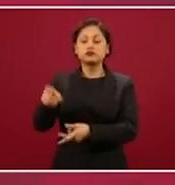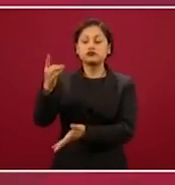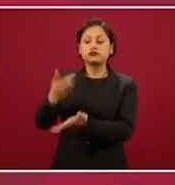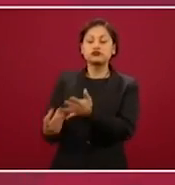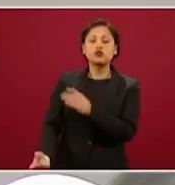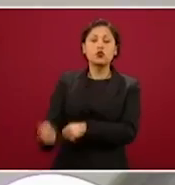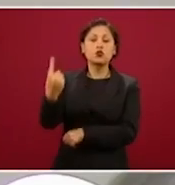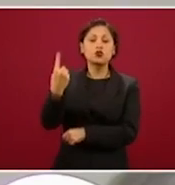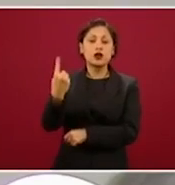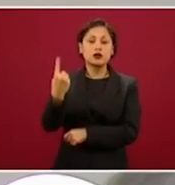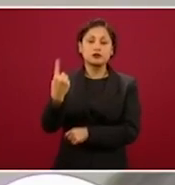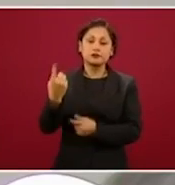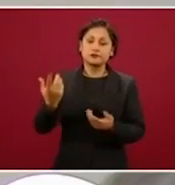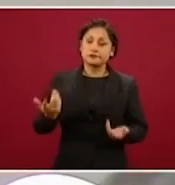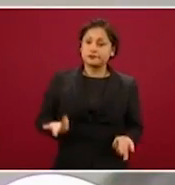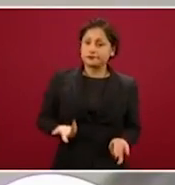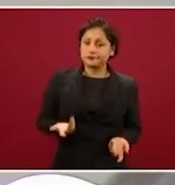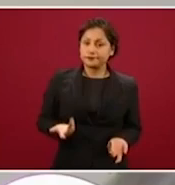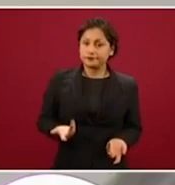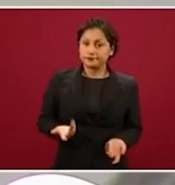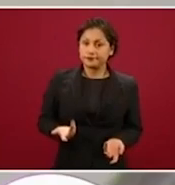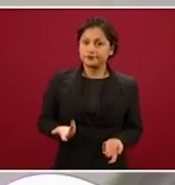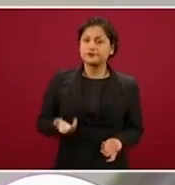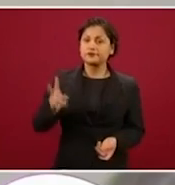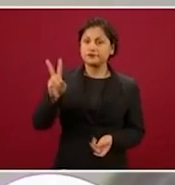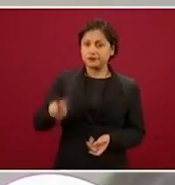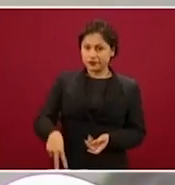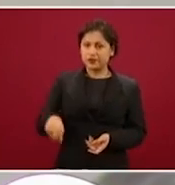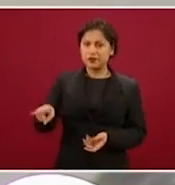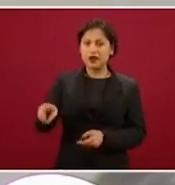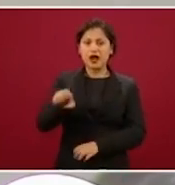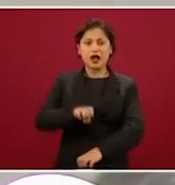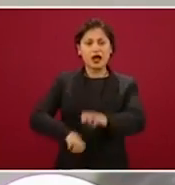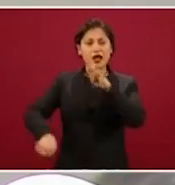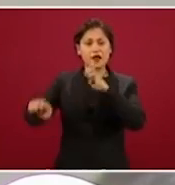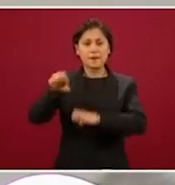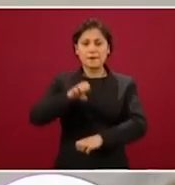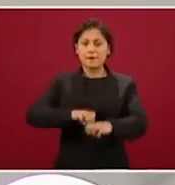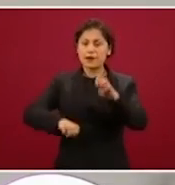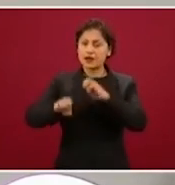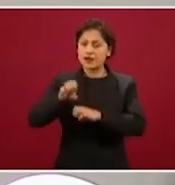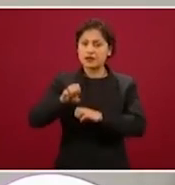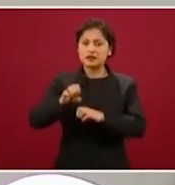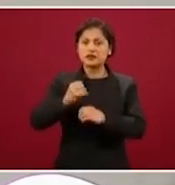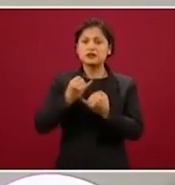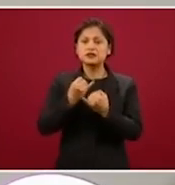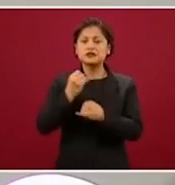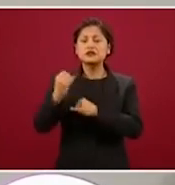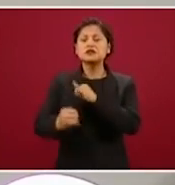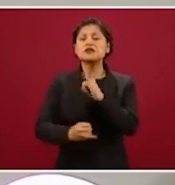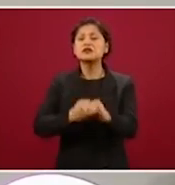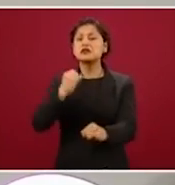ciertos medicamentos. Grandes empresas famosas, mundiales, no podían entrar.